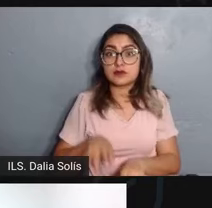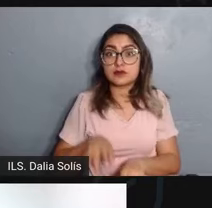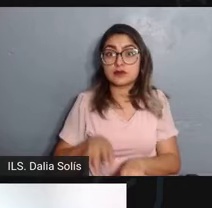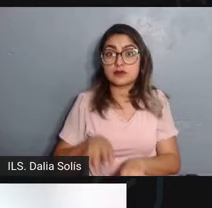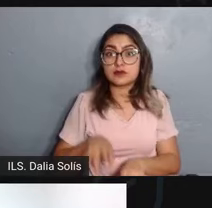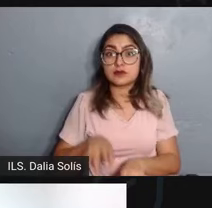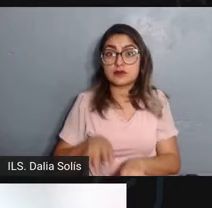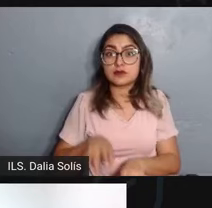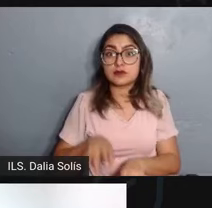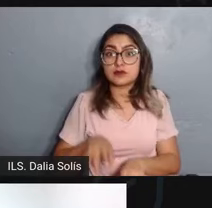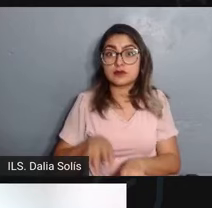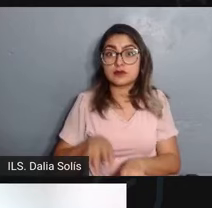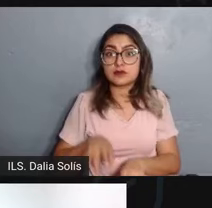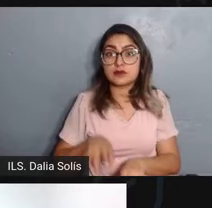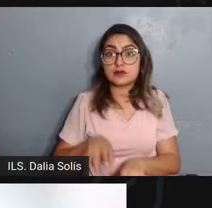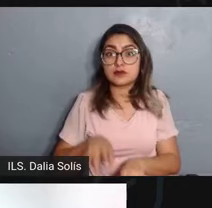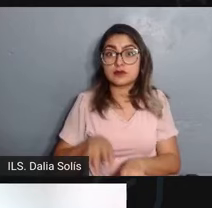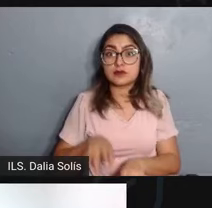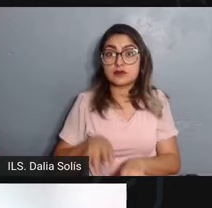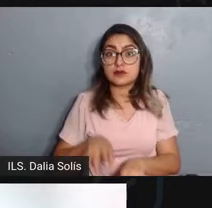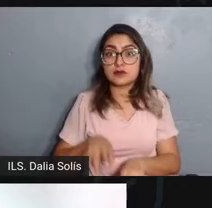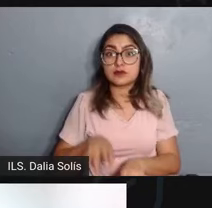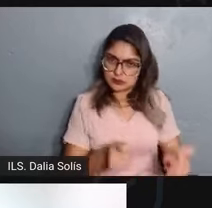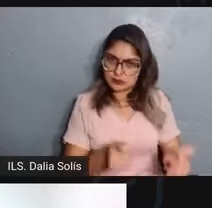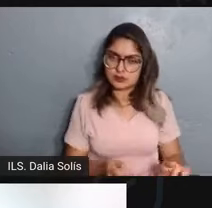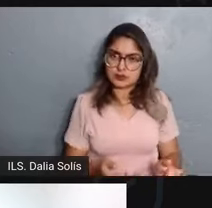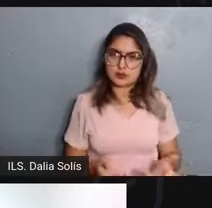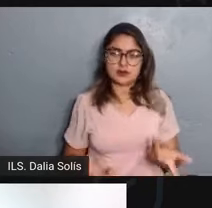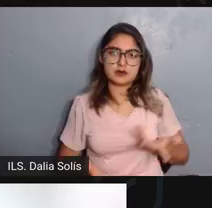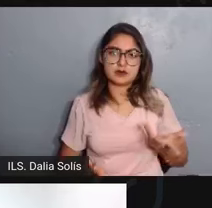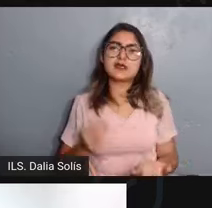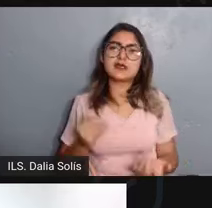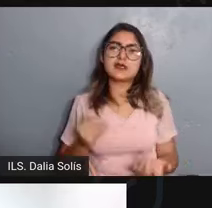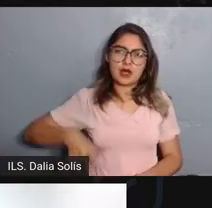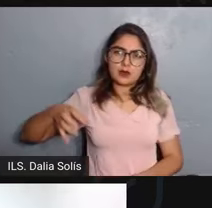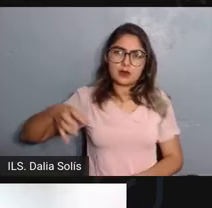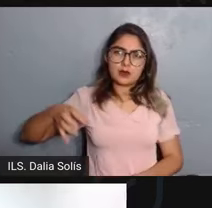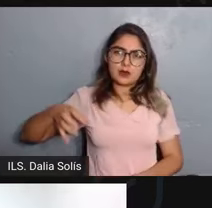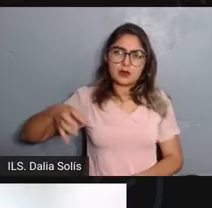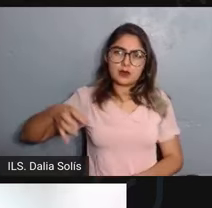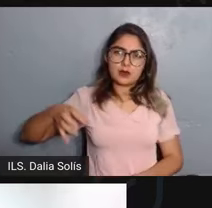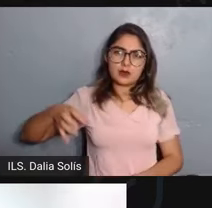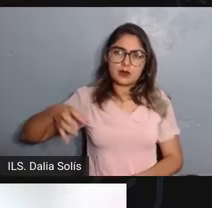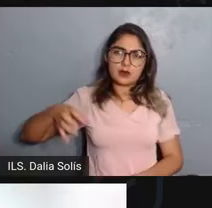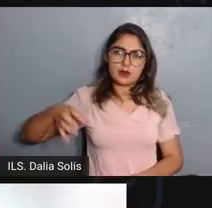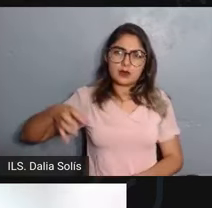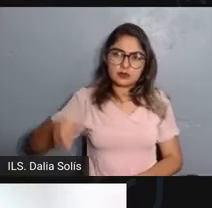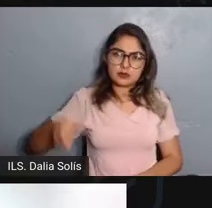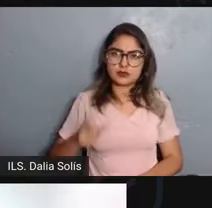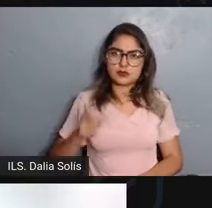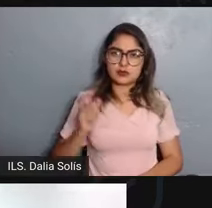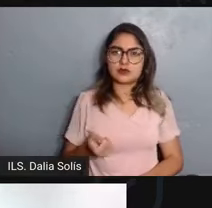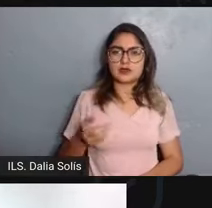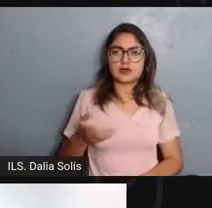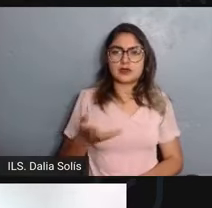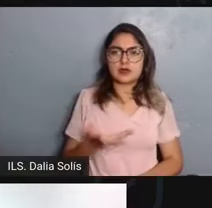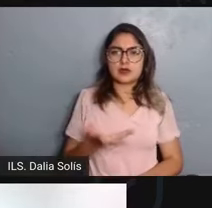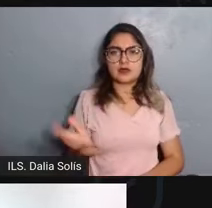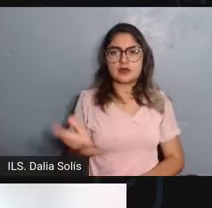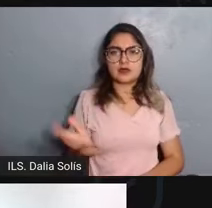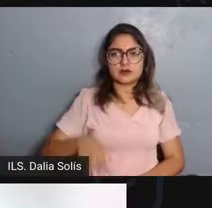de violencia hacia nuestras viejitas, ¿sí? Y les decimos, ahora la cuidas, ¿no? Pues tú la tienes que, tú, no, tú ya no